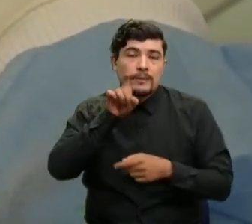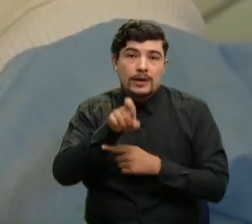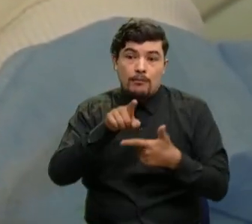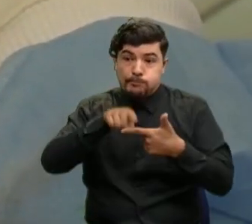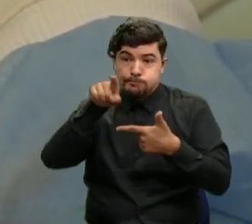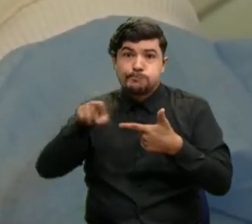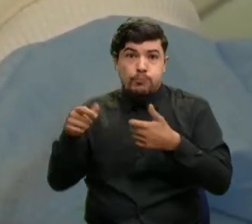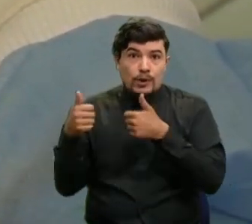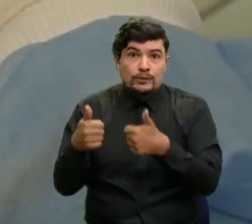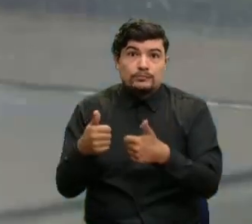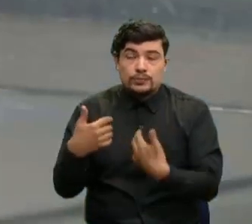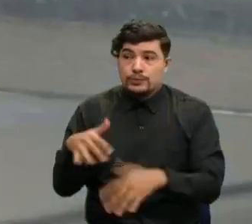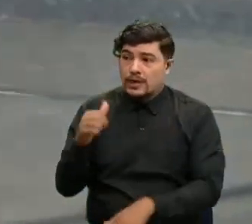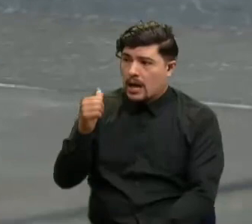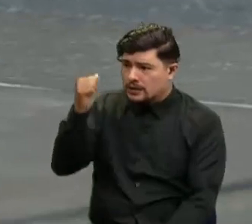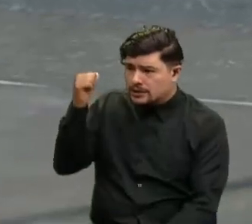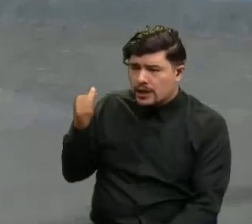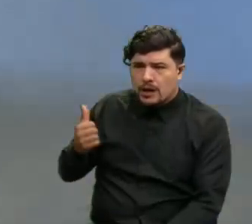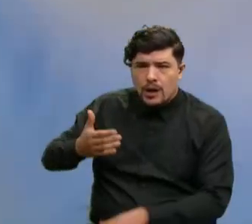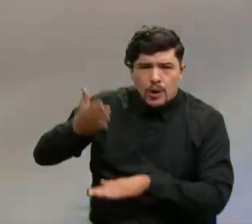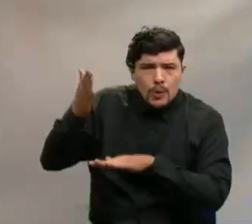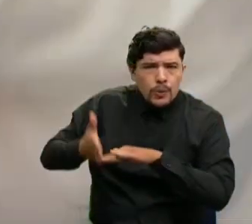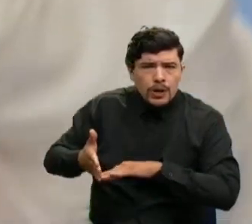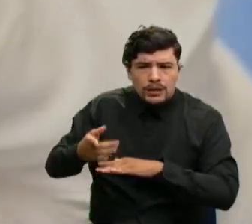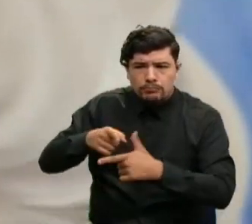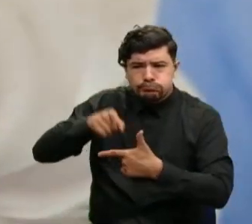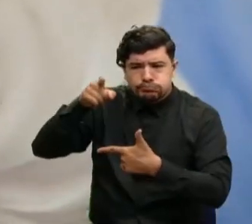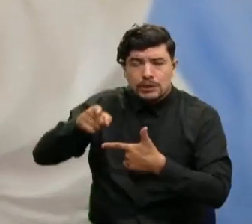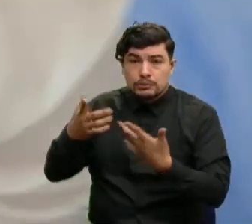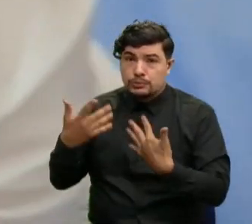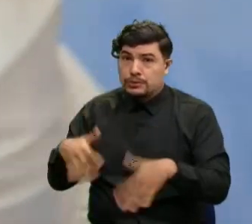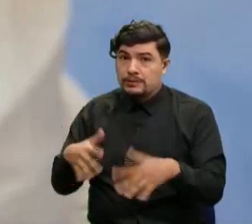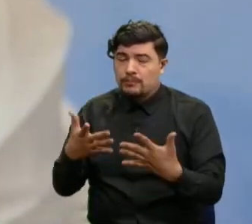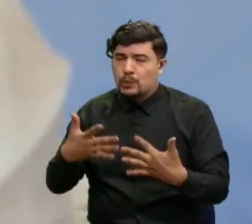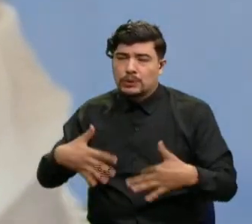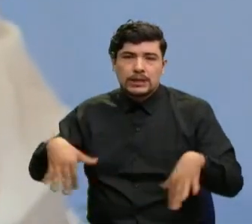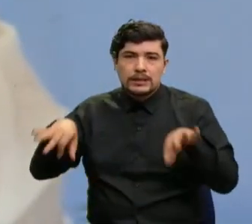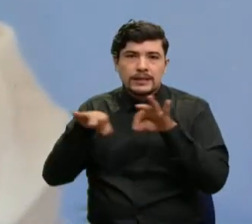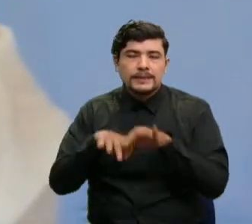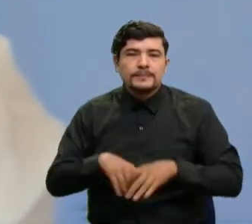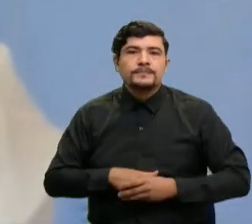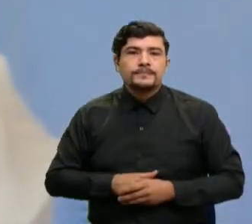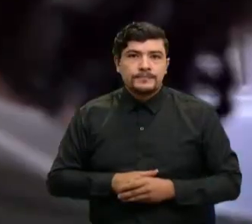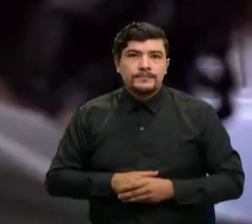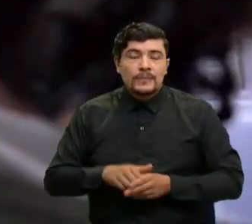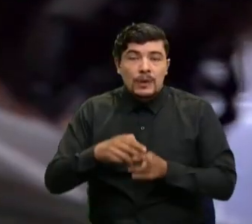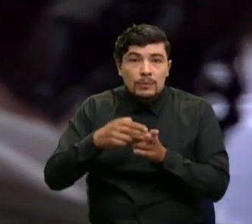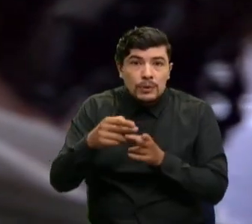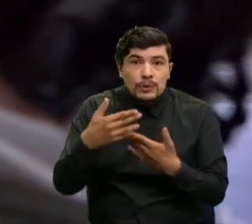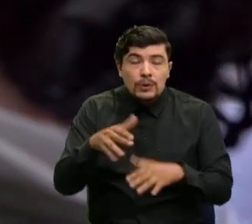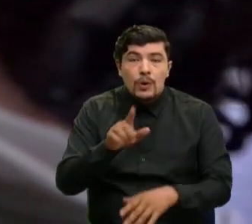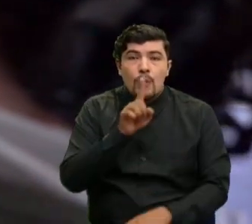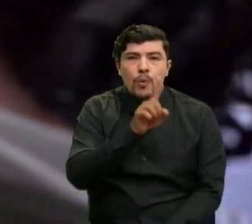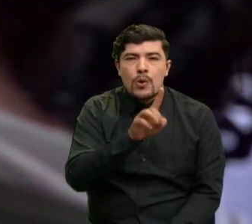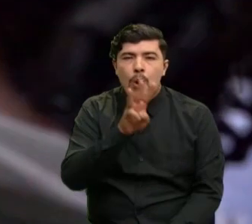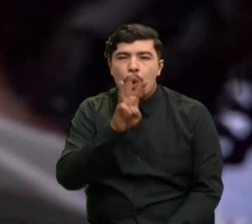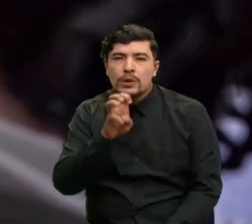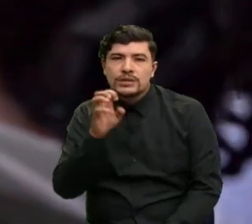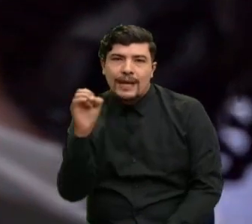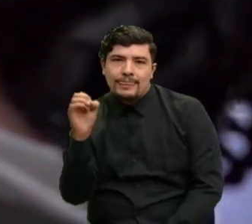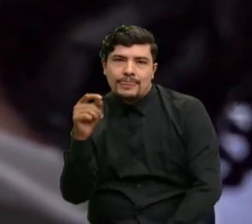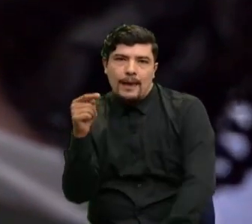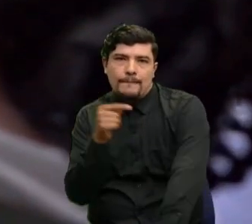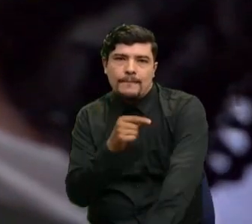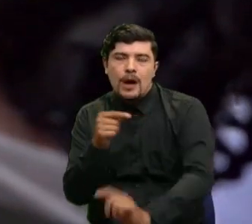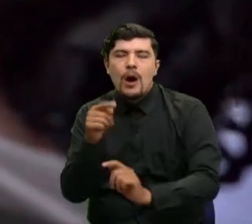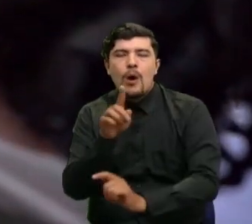Ayer tuvimos una cifra que es un hito, que es llegar a la vacuna número 180 mil de